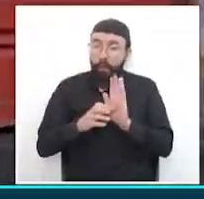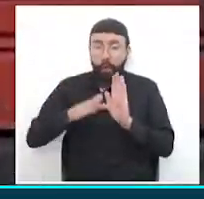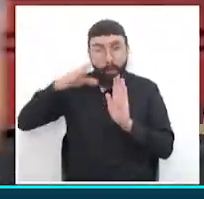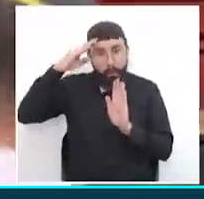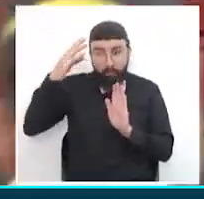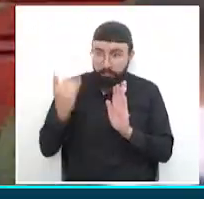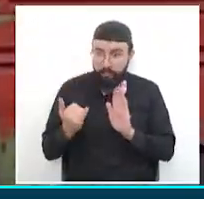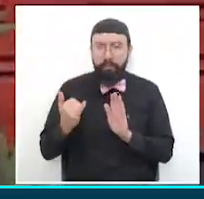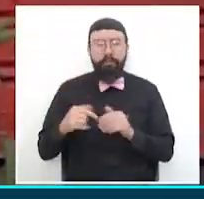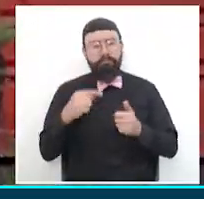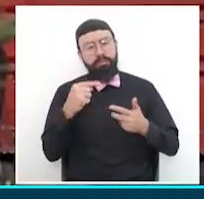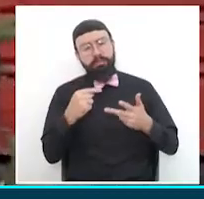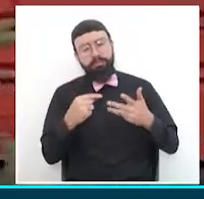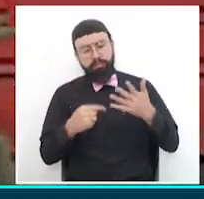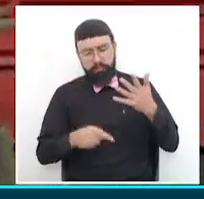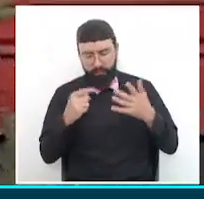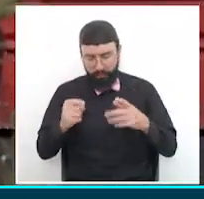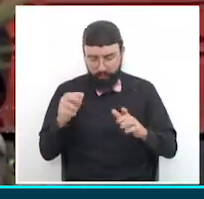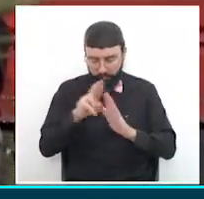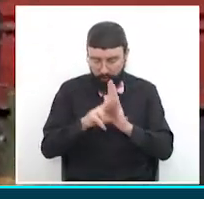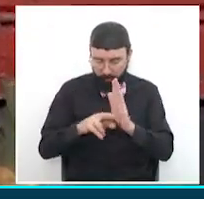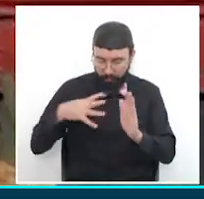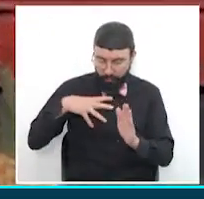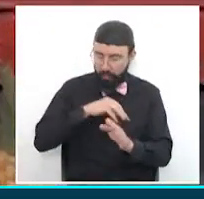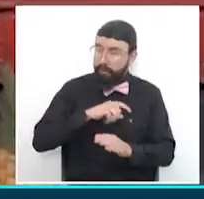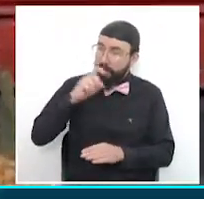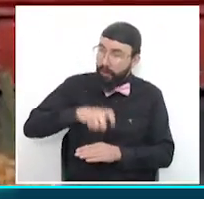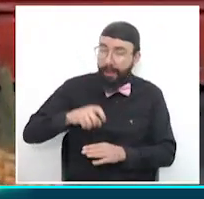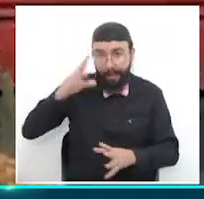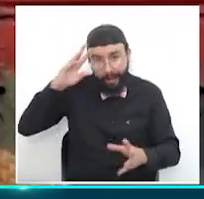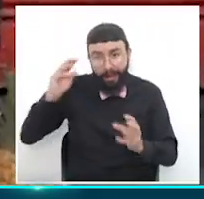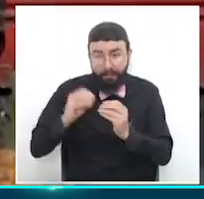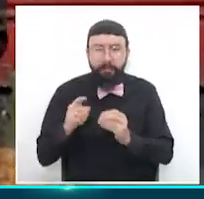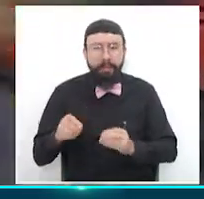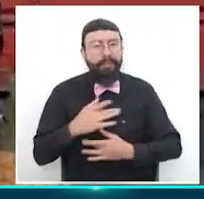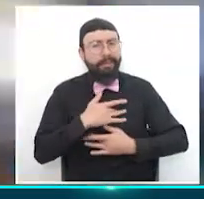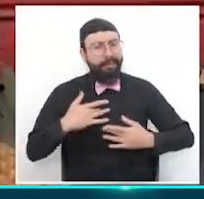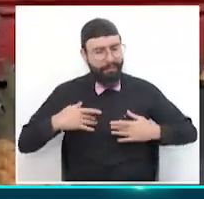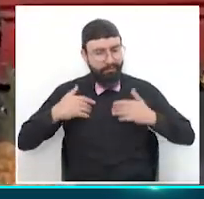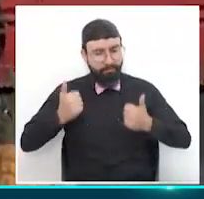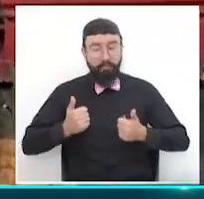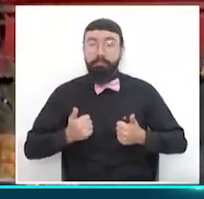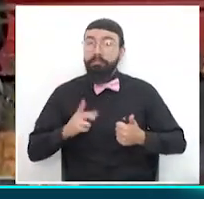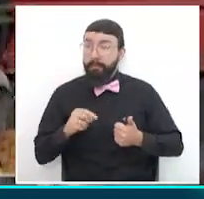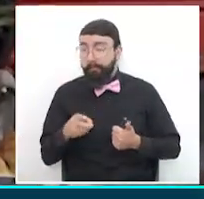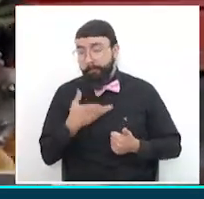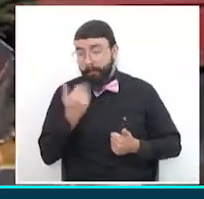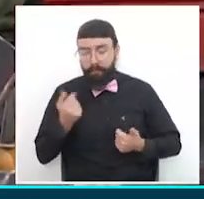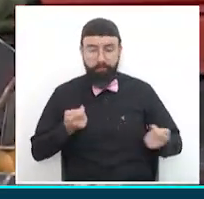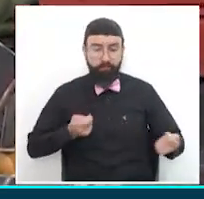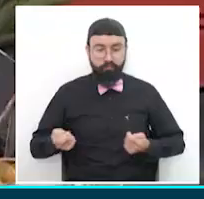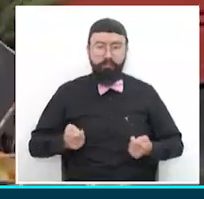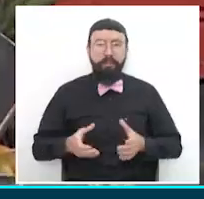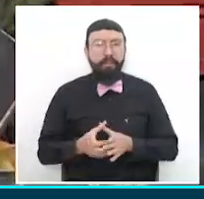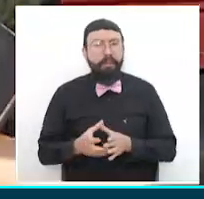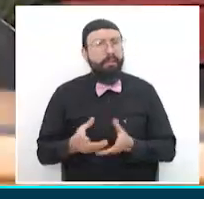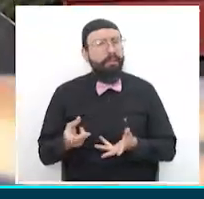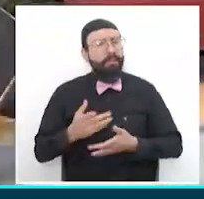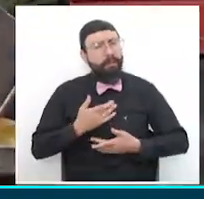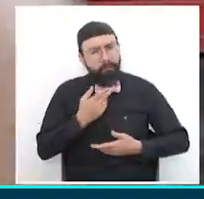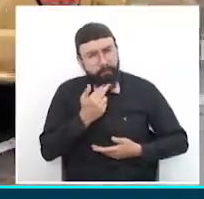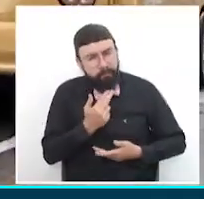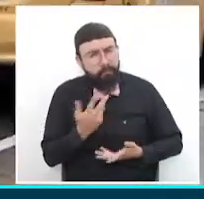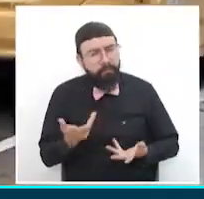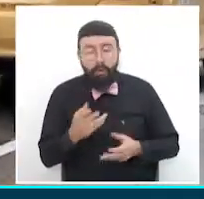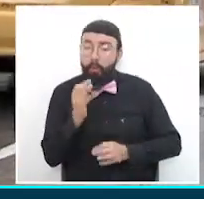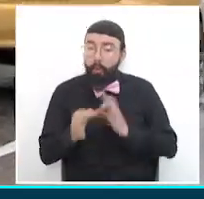conforma un conjunto de normas cívicas que debemos adoptar para gozar de buena salud y para garantizar una sana convivencia. La tolerancia, el interés por el